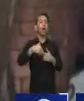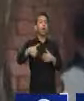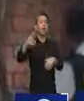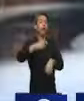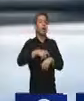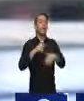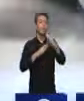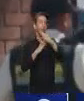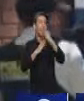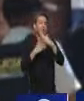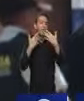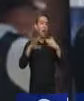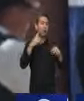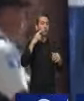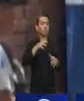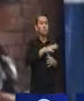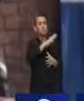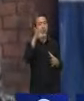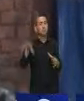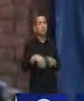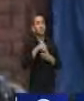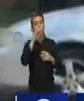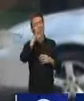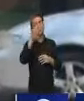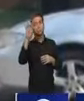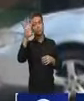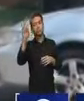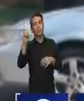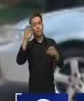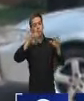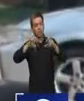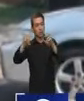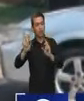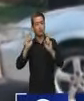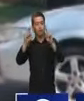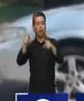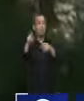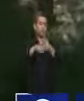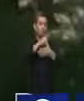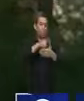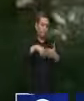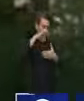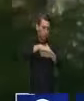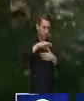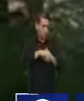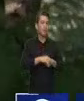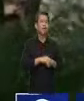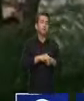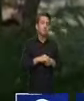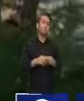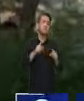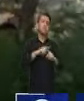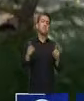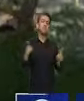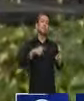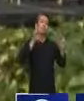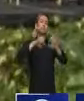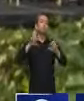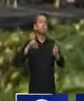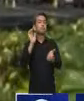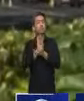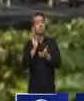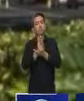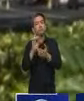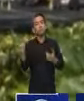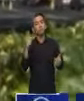alrededor de 450 personas quienes acudieron a votar sin embargo la cantidad de personas esperada según el último censo es